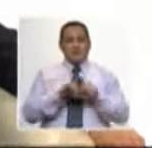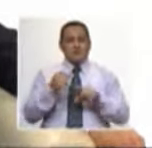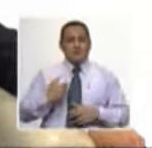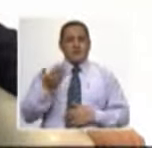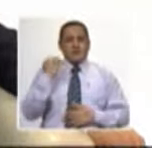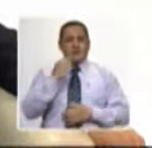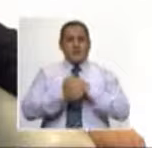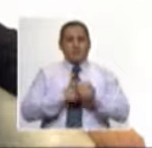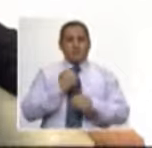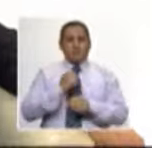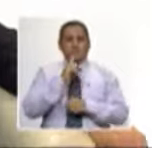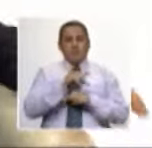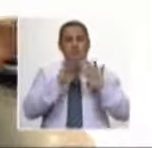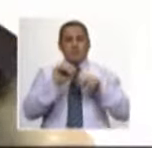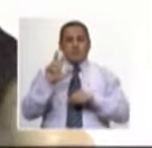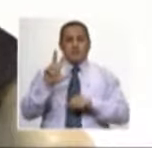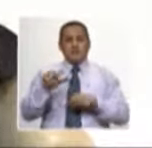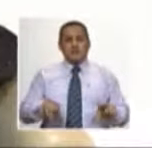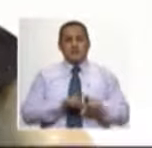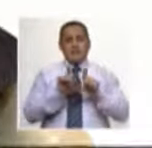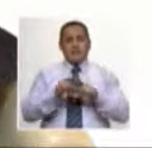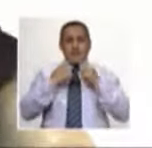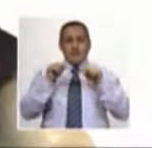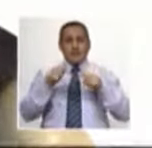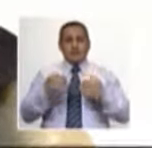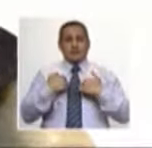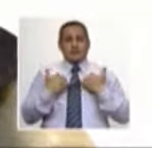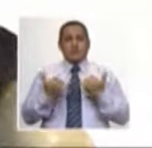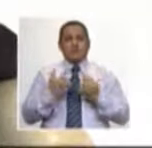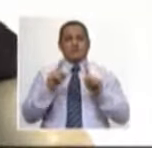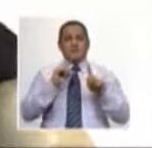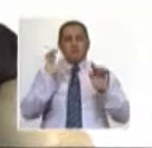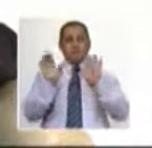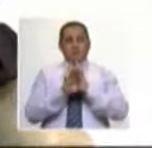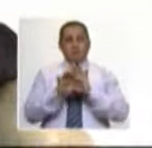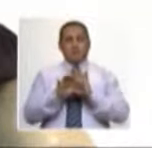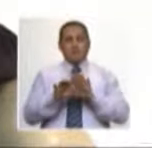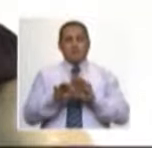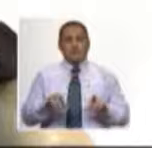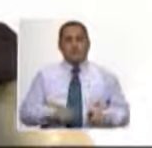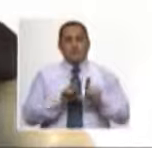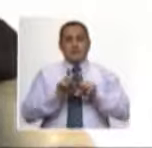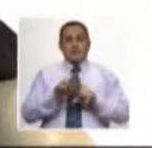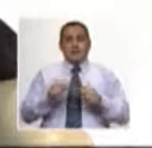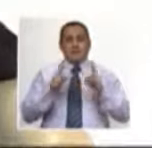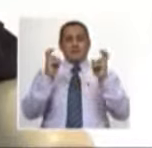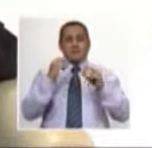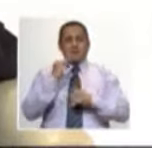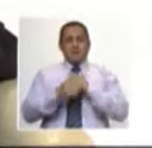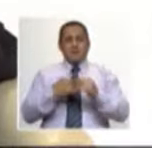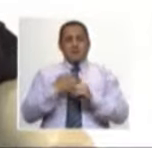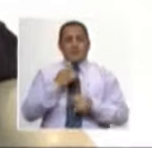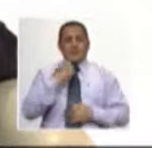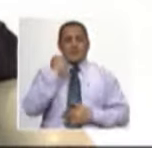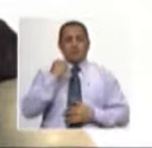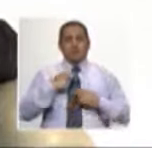año 93. Entonces, claro, ahí tenemos una diferencia en el sistema interamericano de derechos